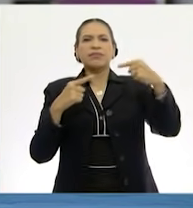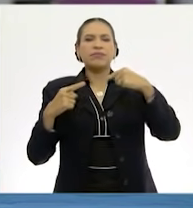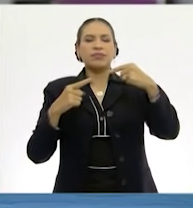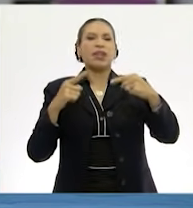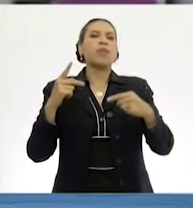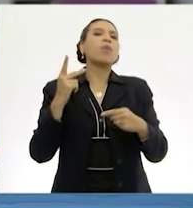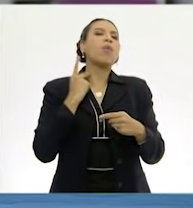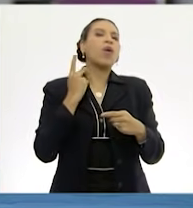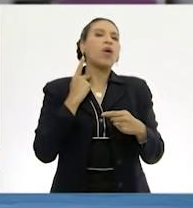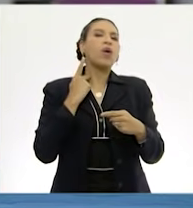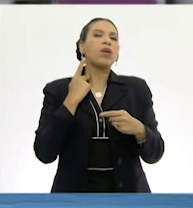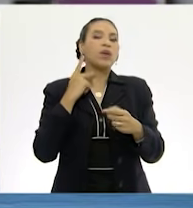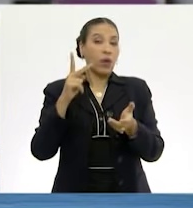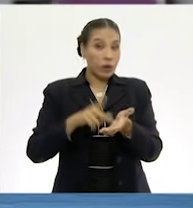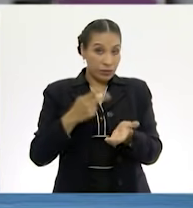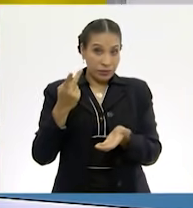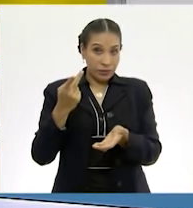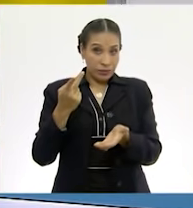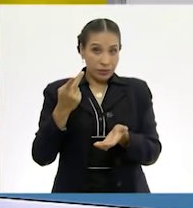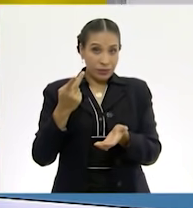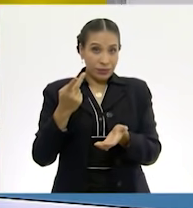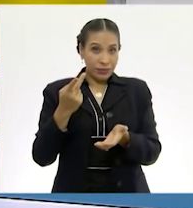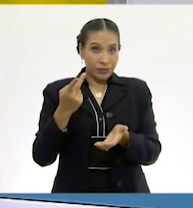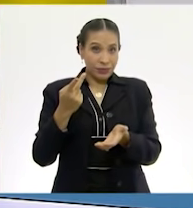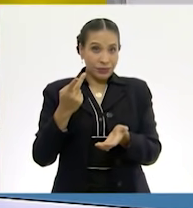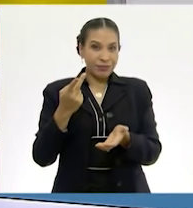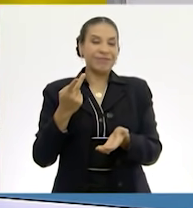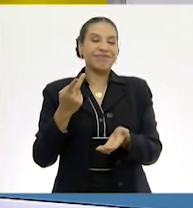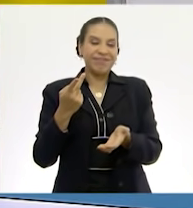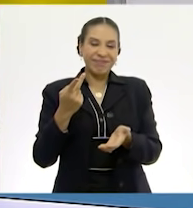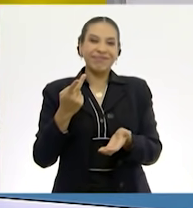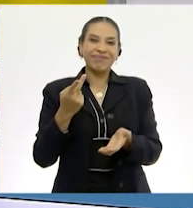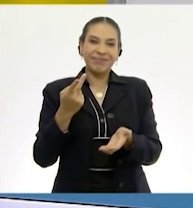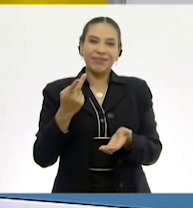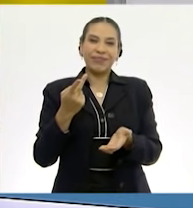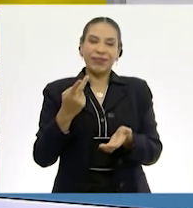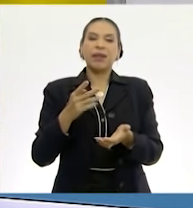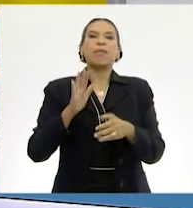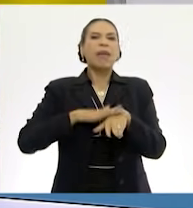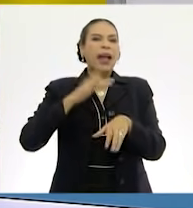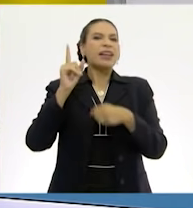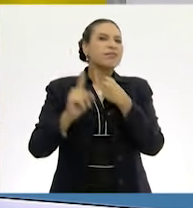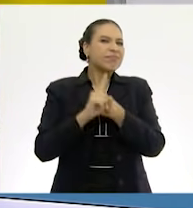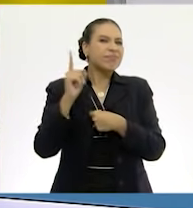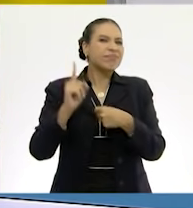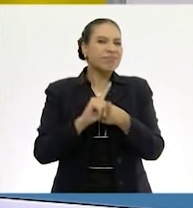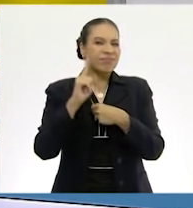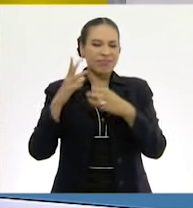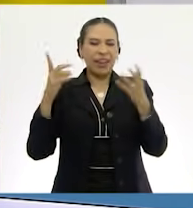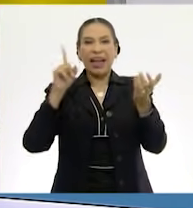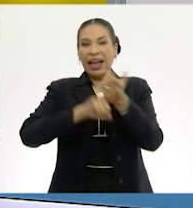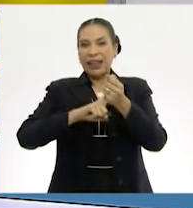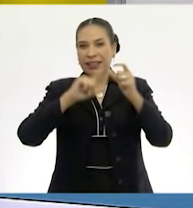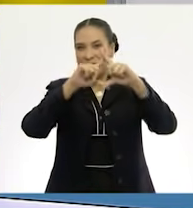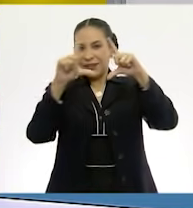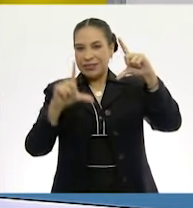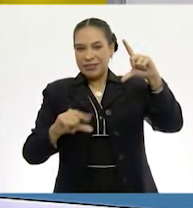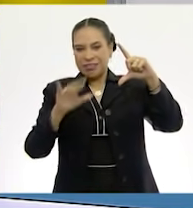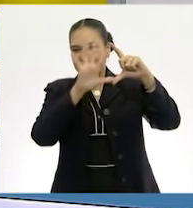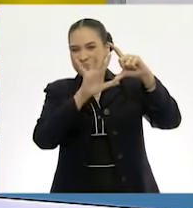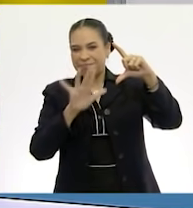políticas nuevamente? En efecto, Ton, vienen más conflictos internos y también